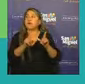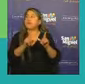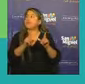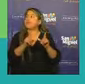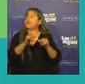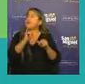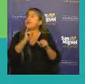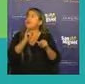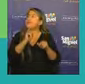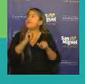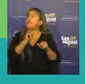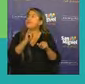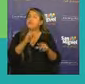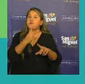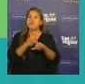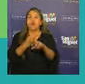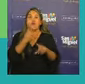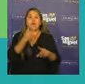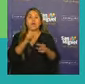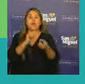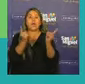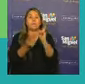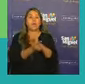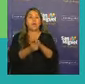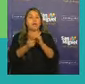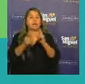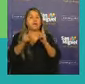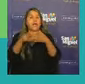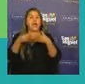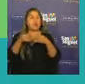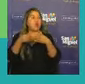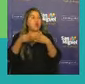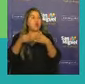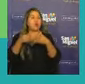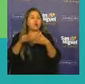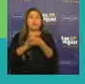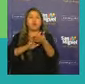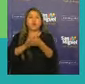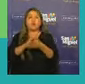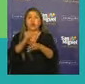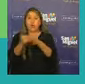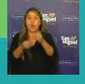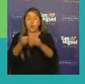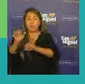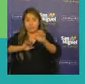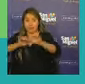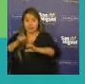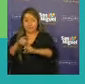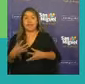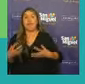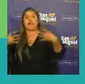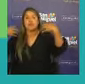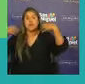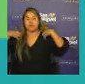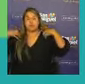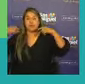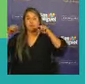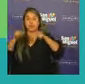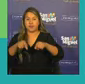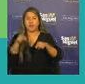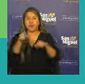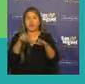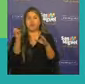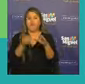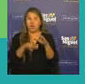cartón hay que también trabajarlo, y que las empresas productoras se hagan cargo también de esa basura